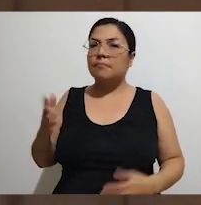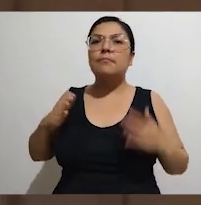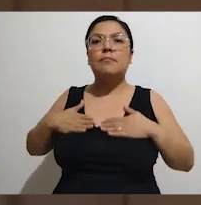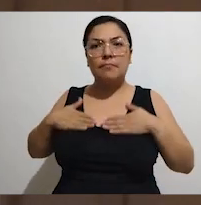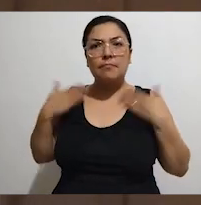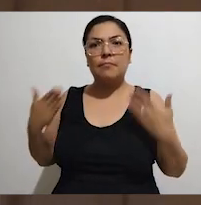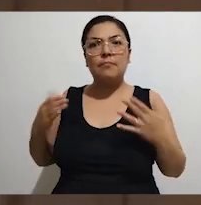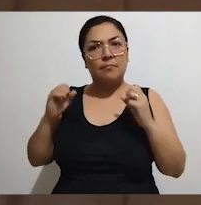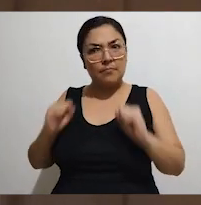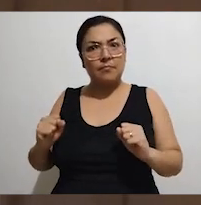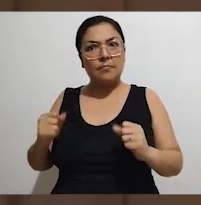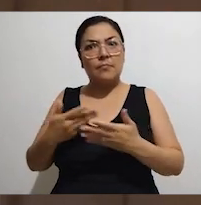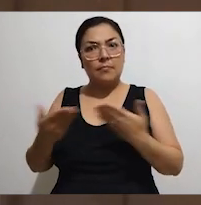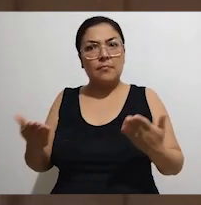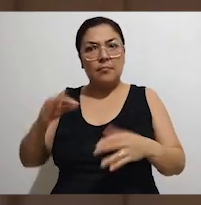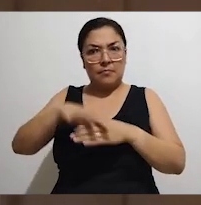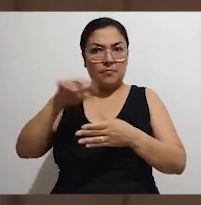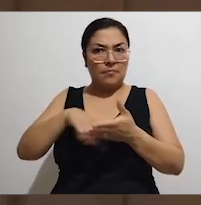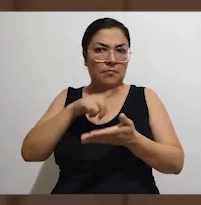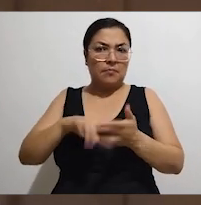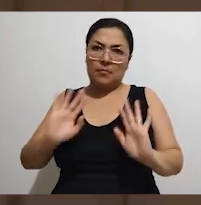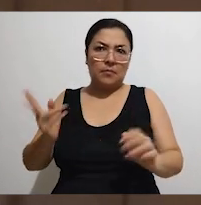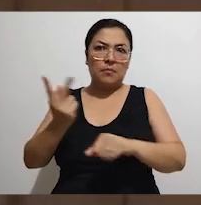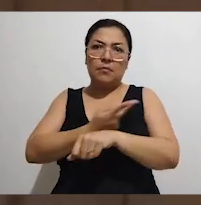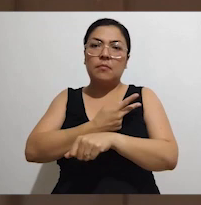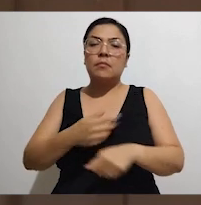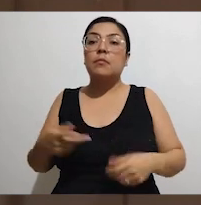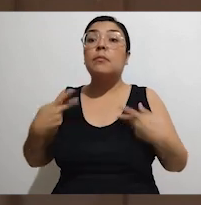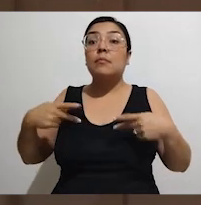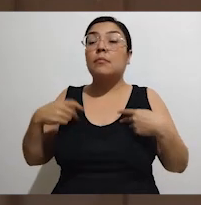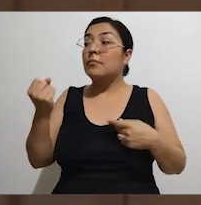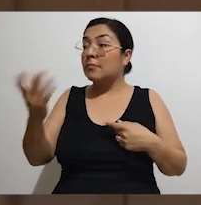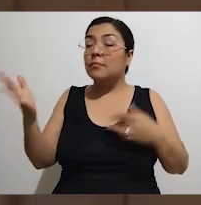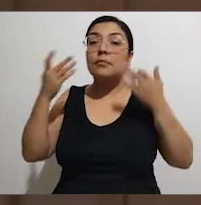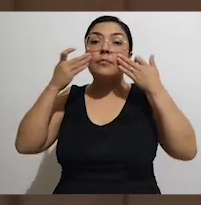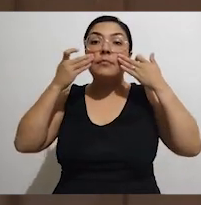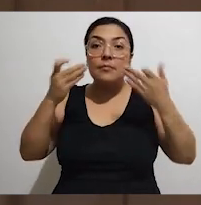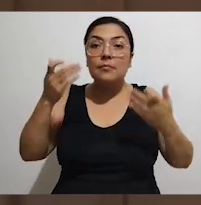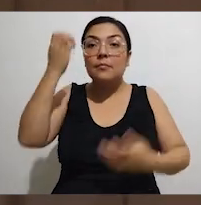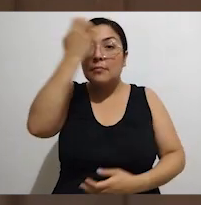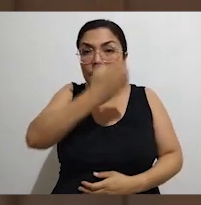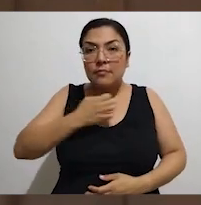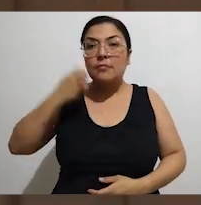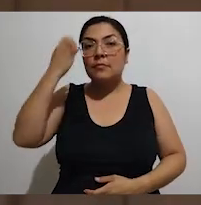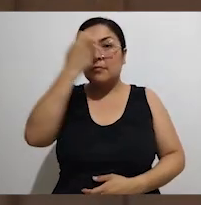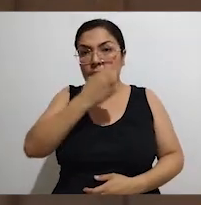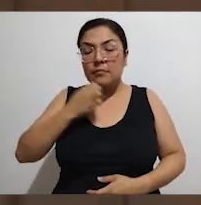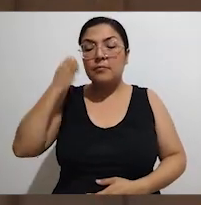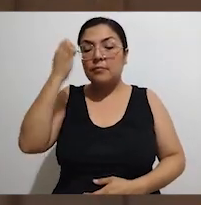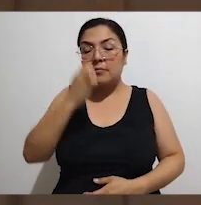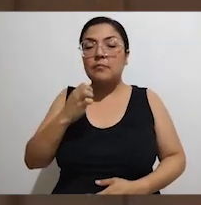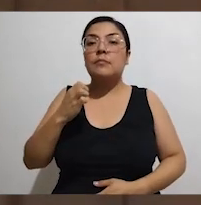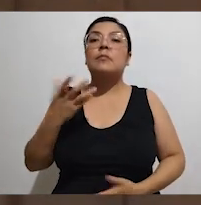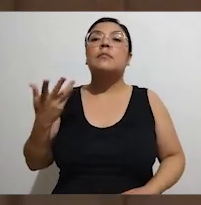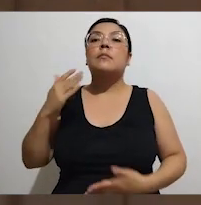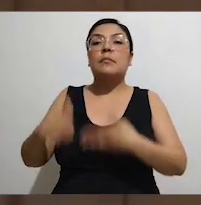vez transcurrido el proceso electoral, de que tuvimos personas que estuvieron observando y estuvieron atentas al proceso y podrán